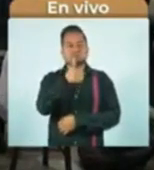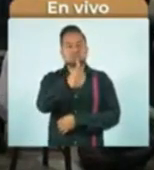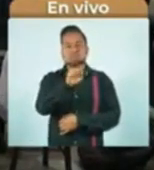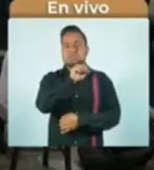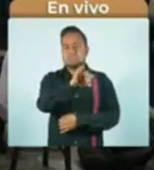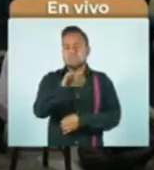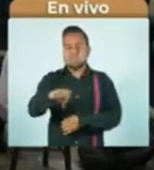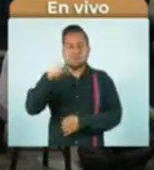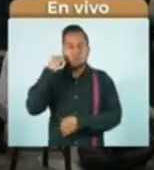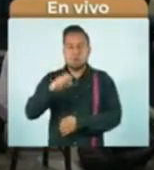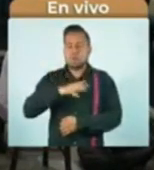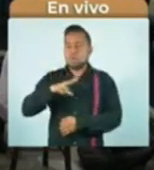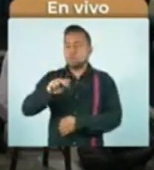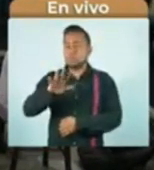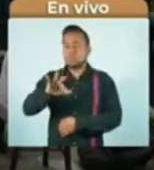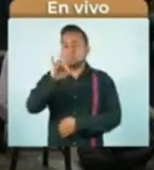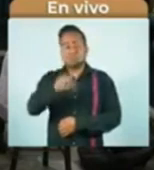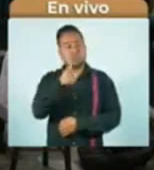en Oaxaca del